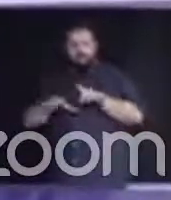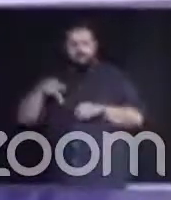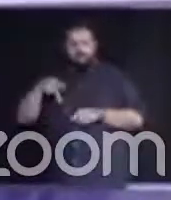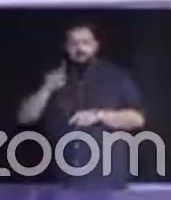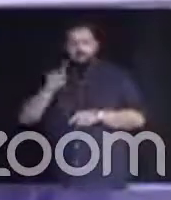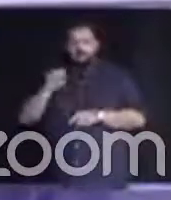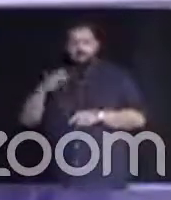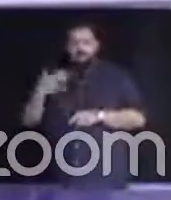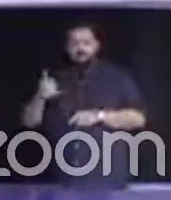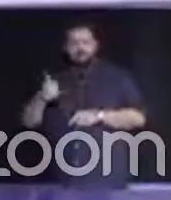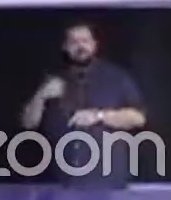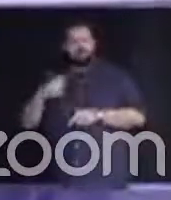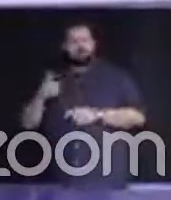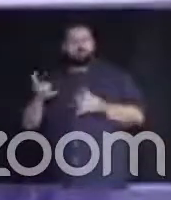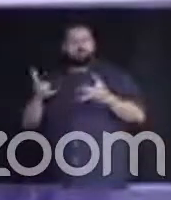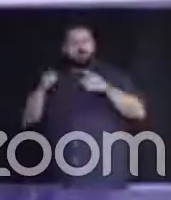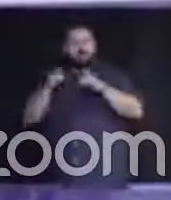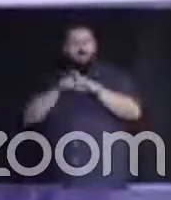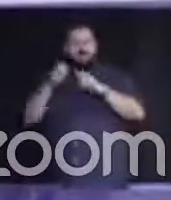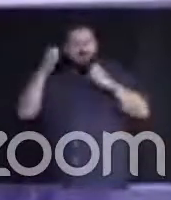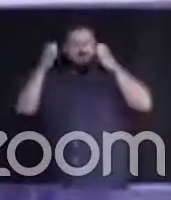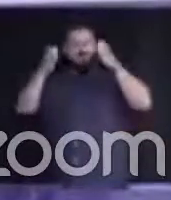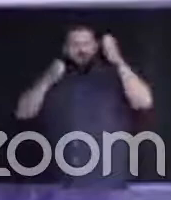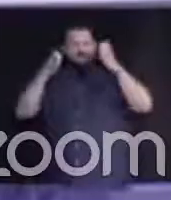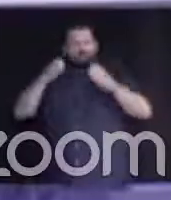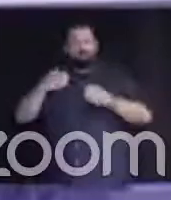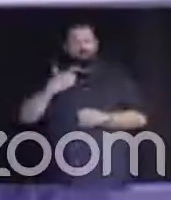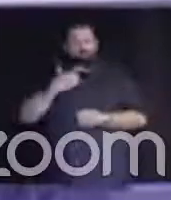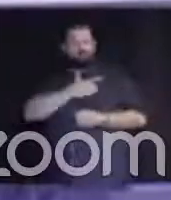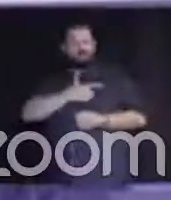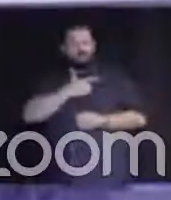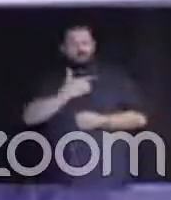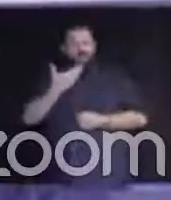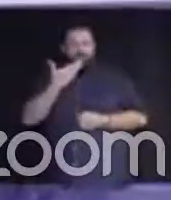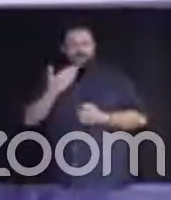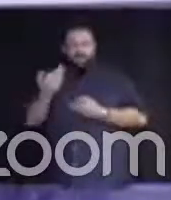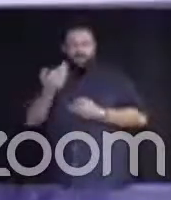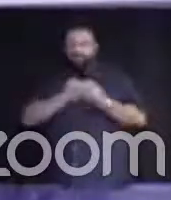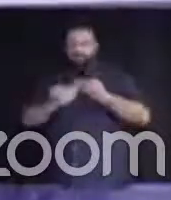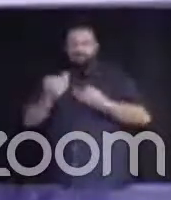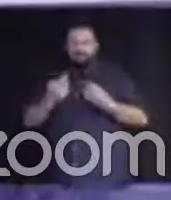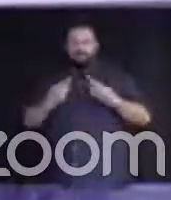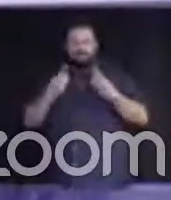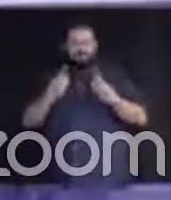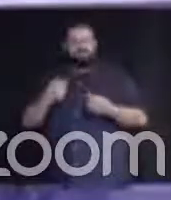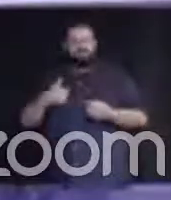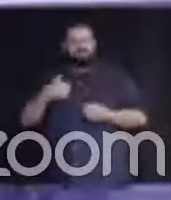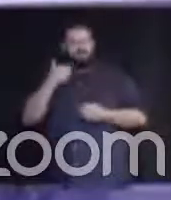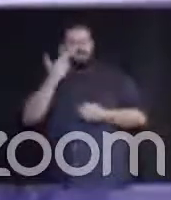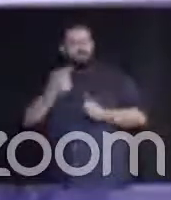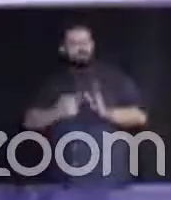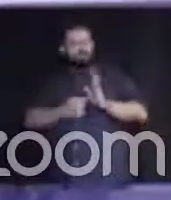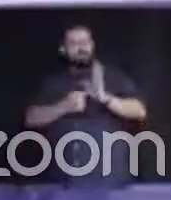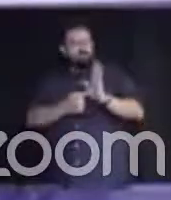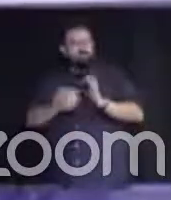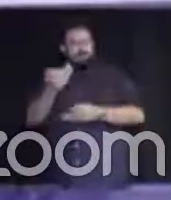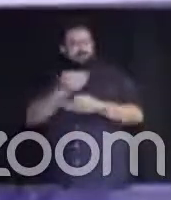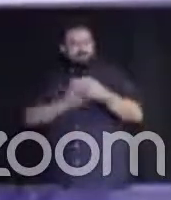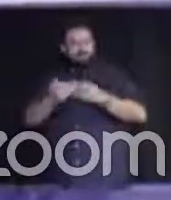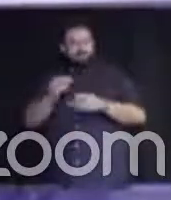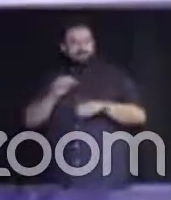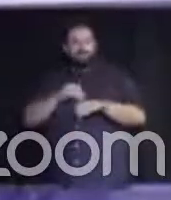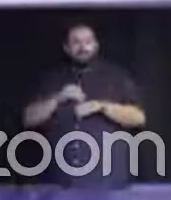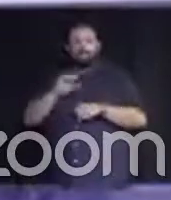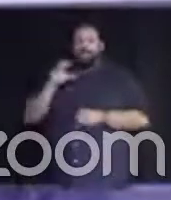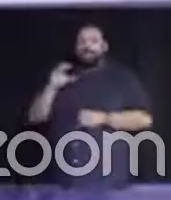cerrar el evento, como nos gusta cerrarlo con todo lo que vamos a entregar. Quiero hacer una mención de crecimiento. A ver